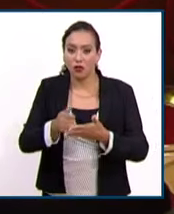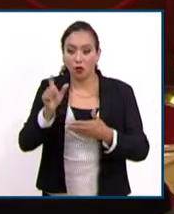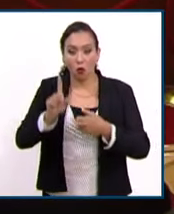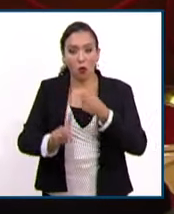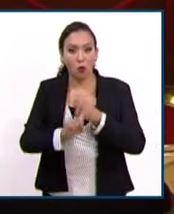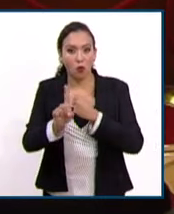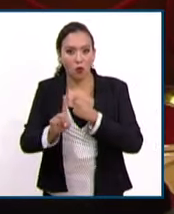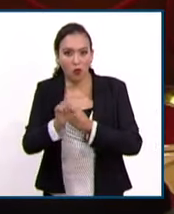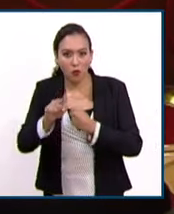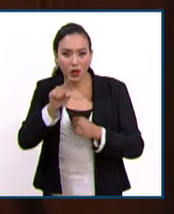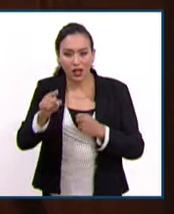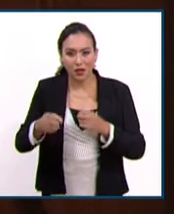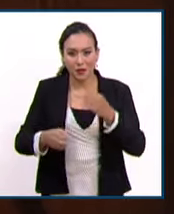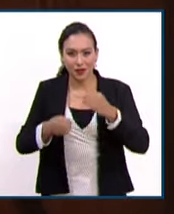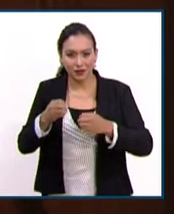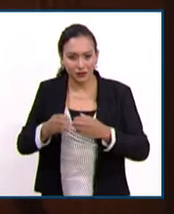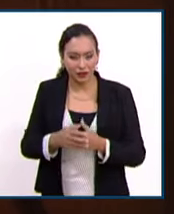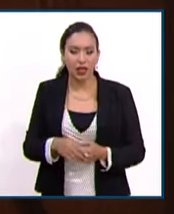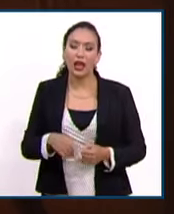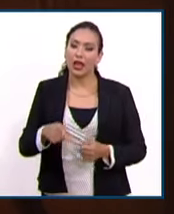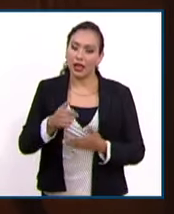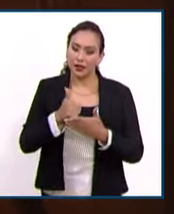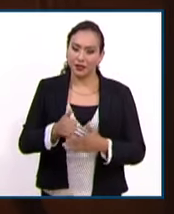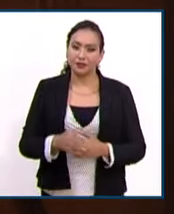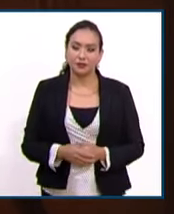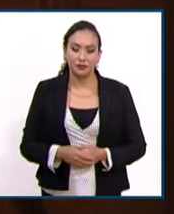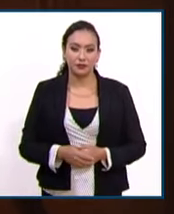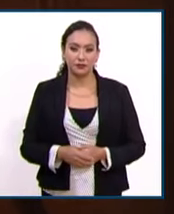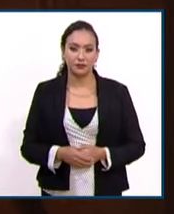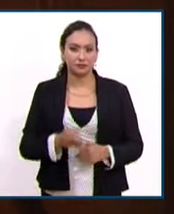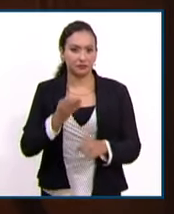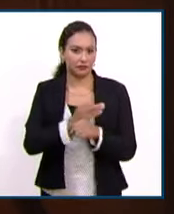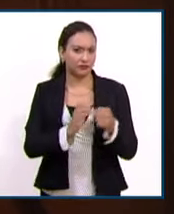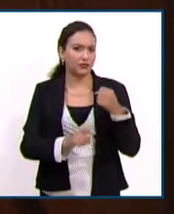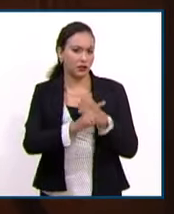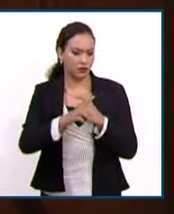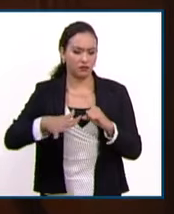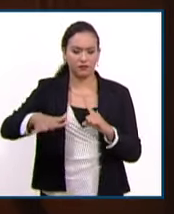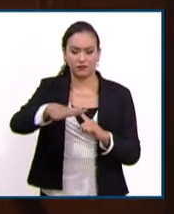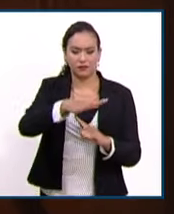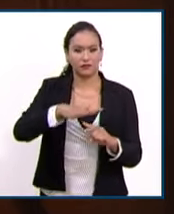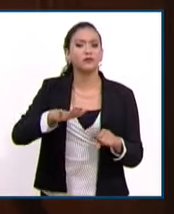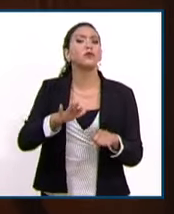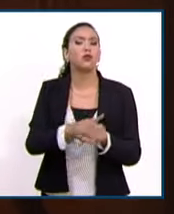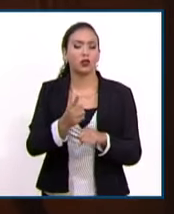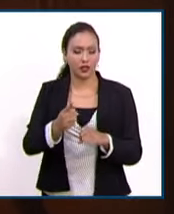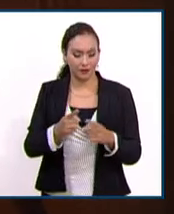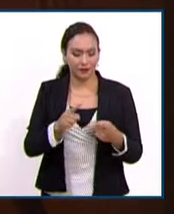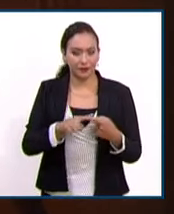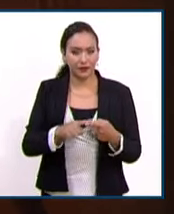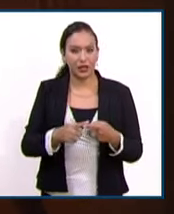inclemencias externas. Atravesamos un contexto complejo, a la inseguridad,